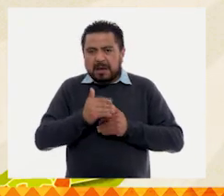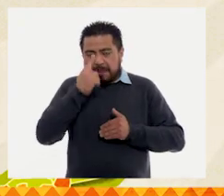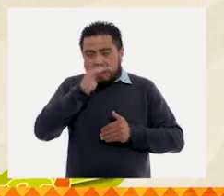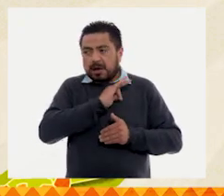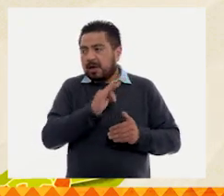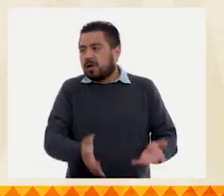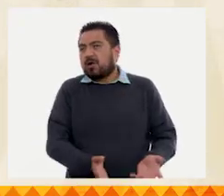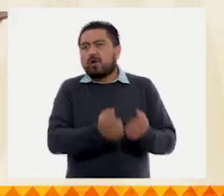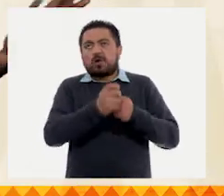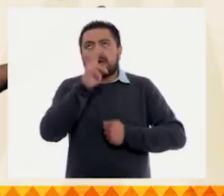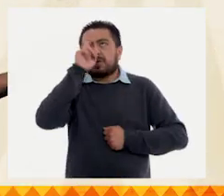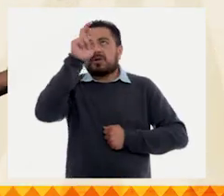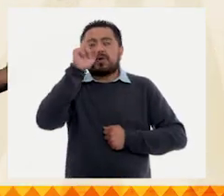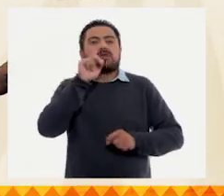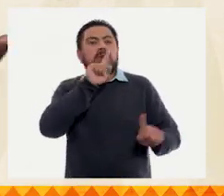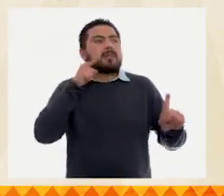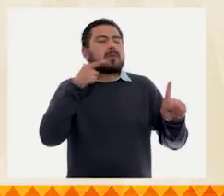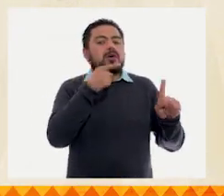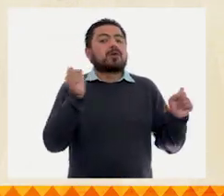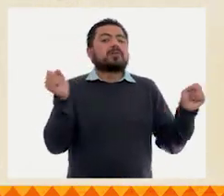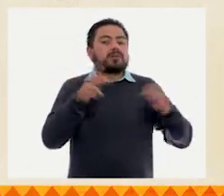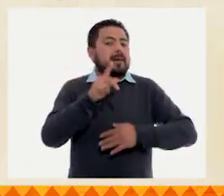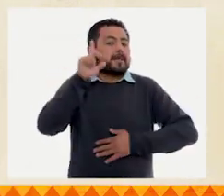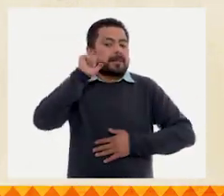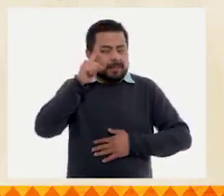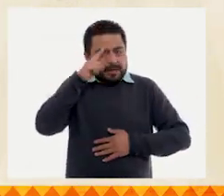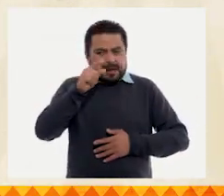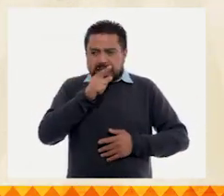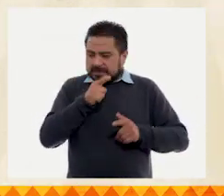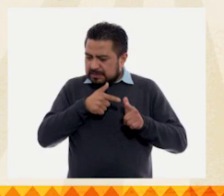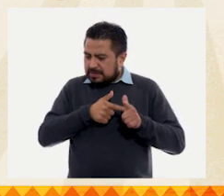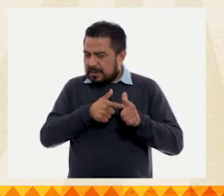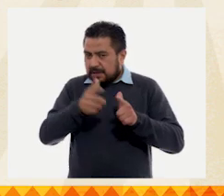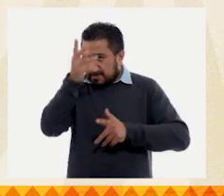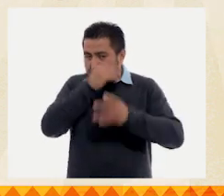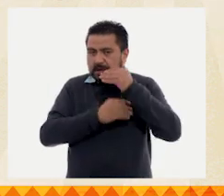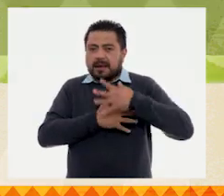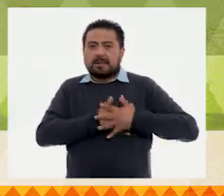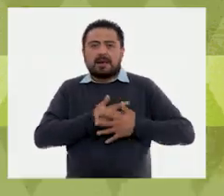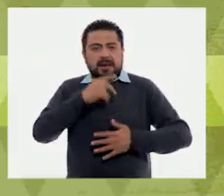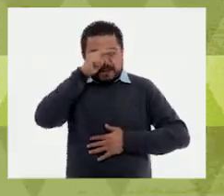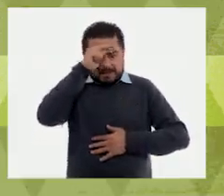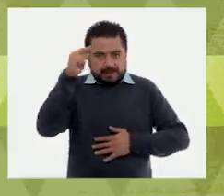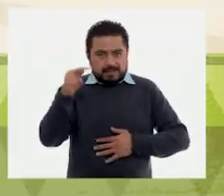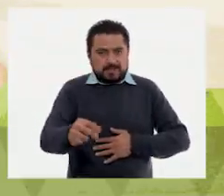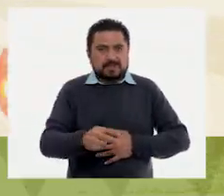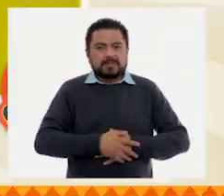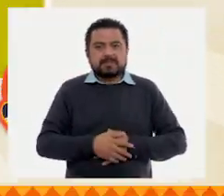y nos proponemos. Nos vemos mañana para seguir aprendiendo a amar a México.